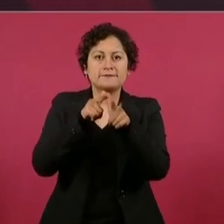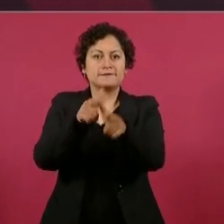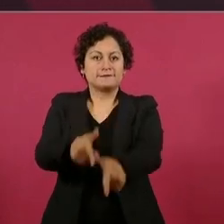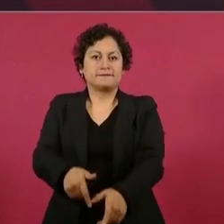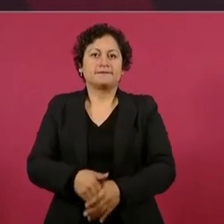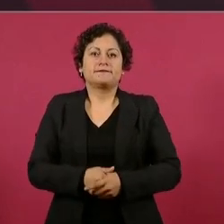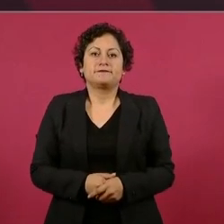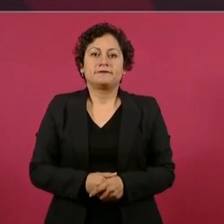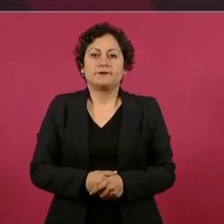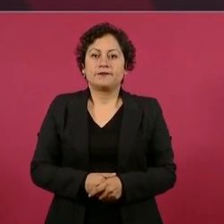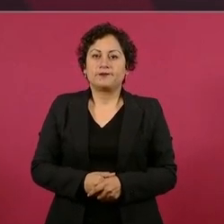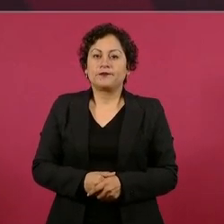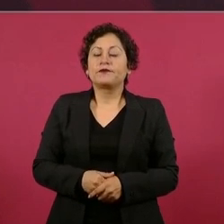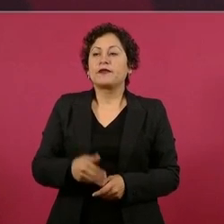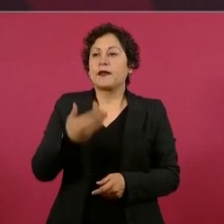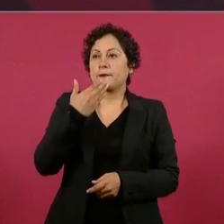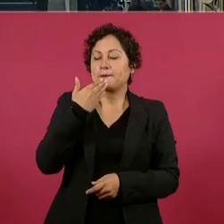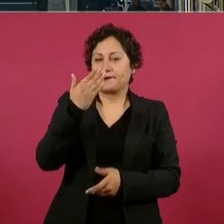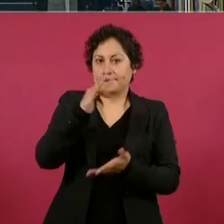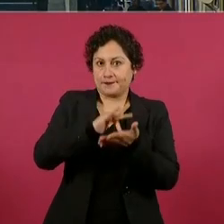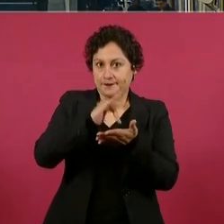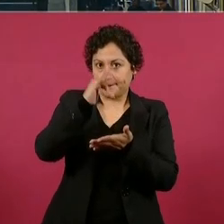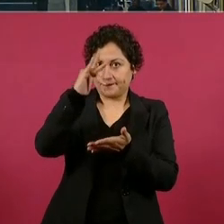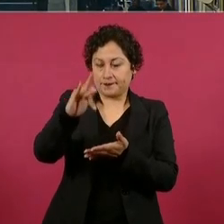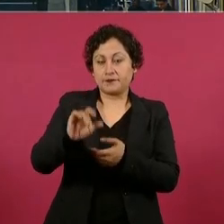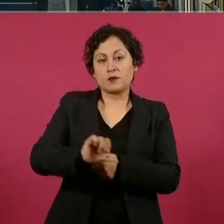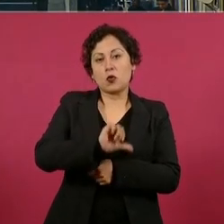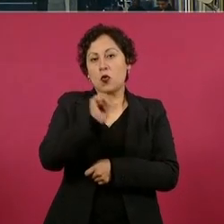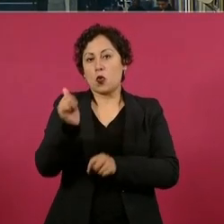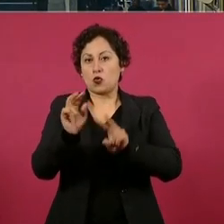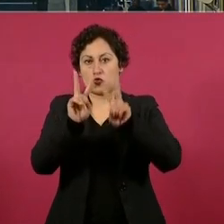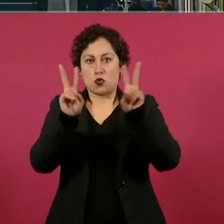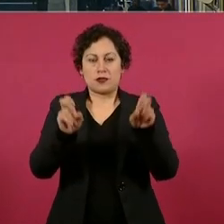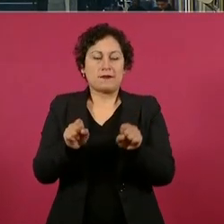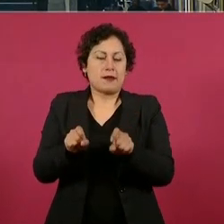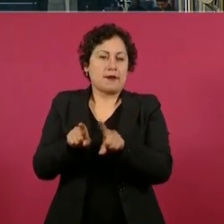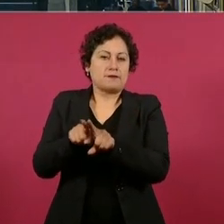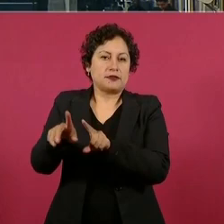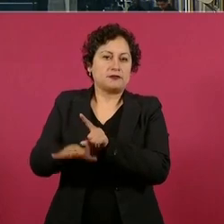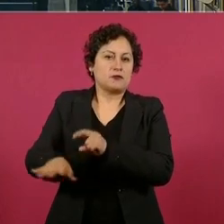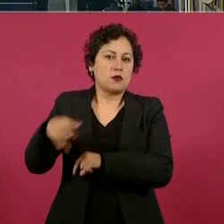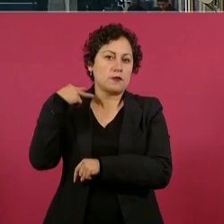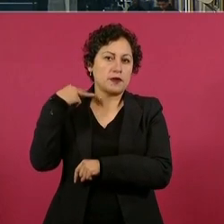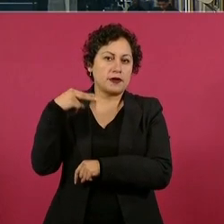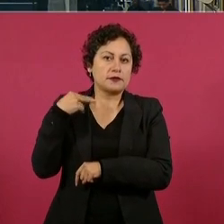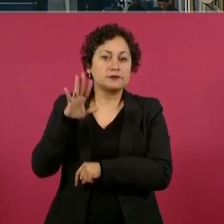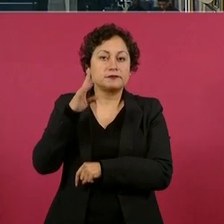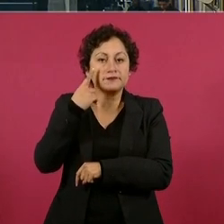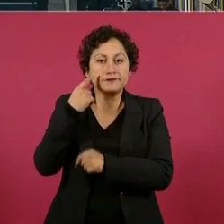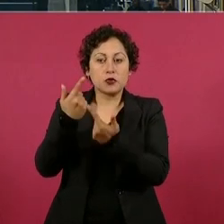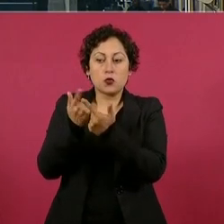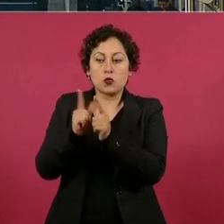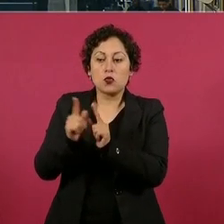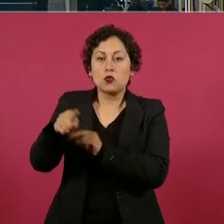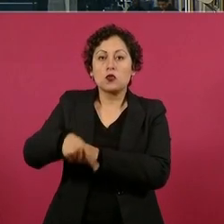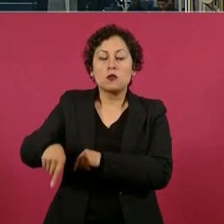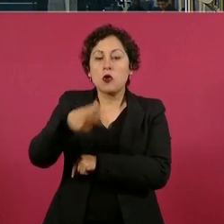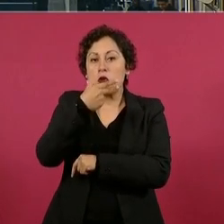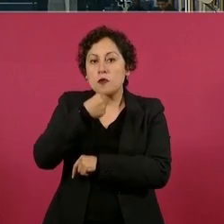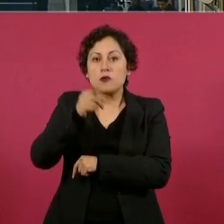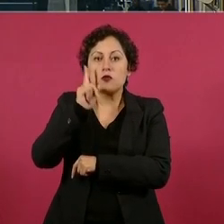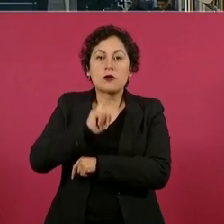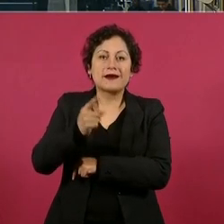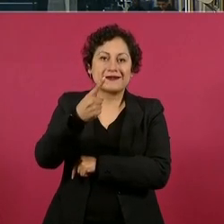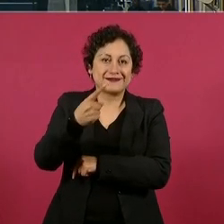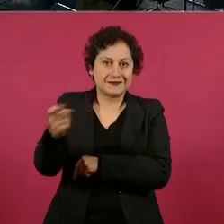nuevas obras. Bien, gracias, presidente. En otro tema, ahí mismo de Veracruz, un grupo de 100 personas, entre mujeres y hombres,